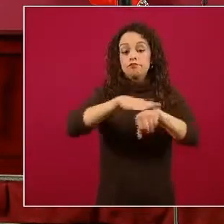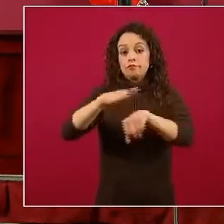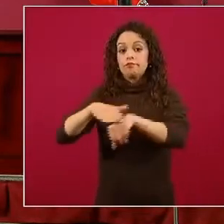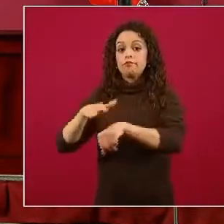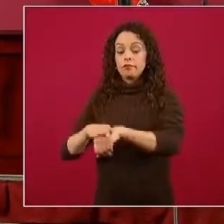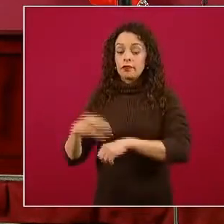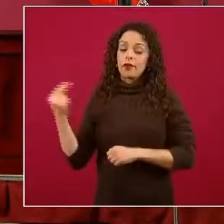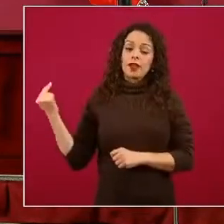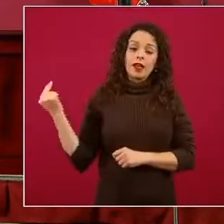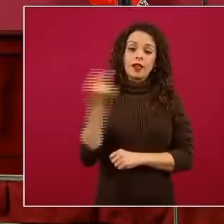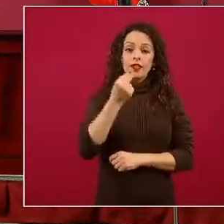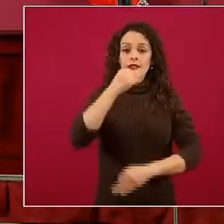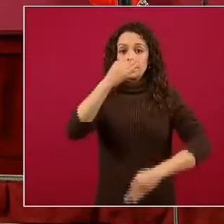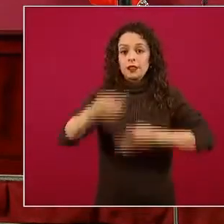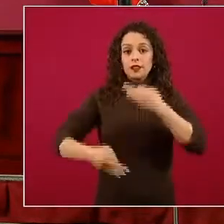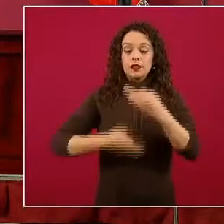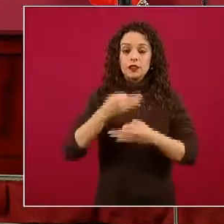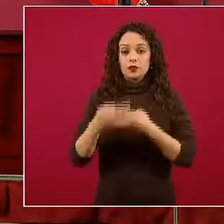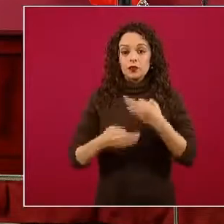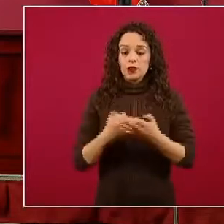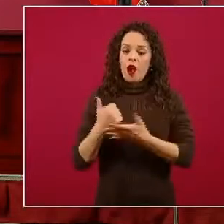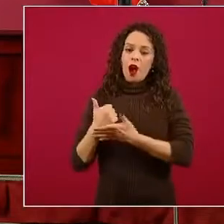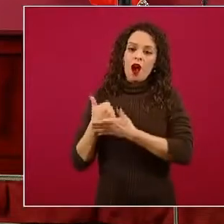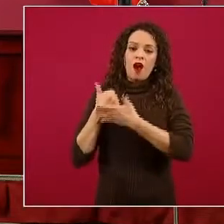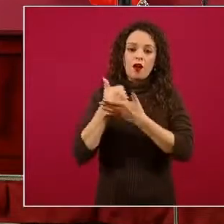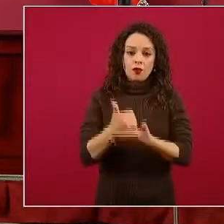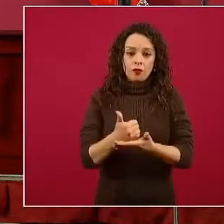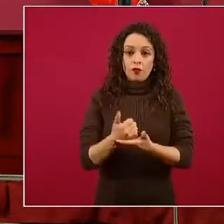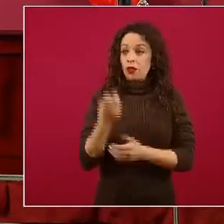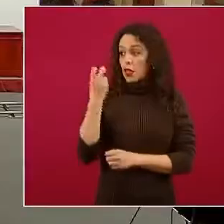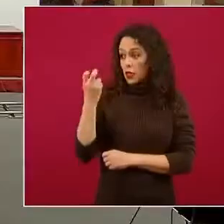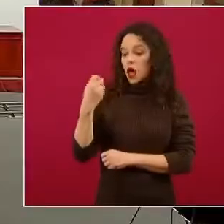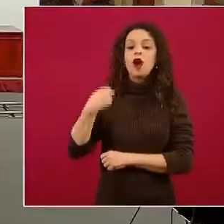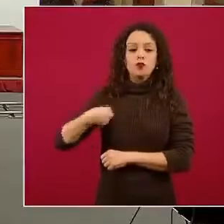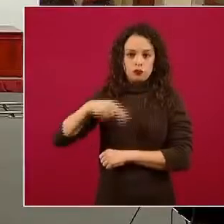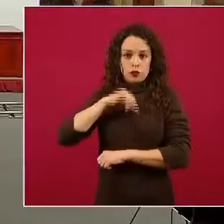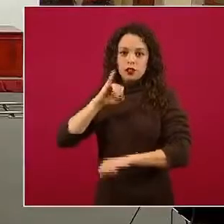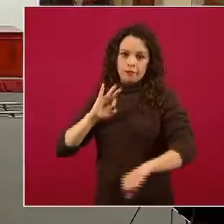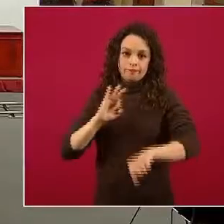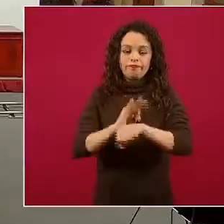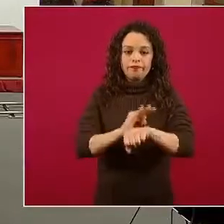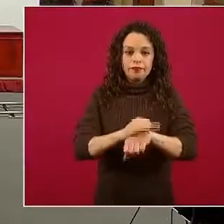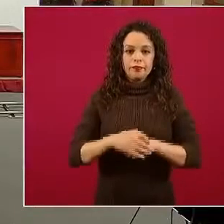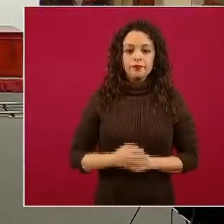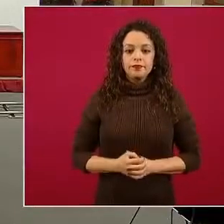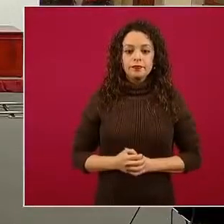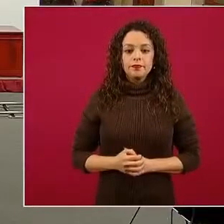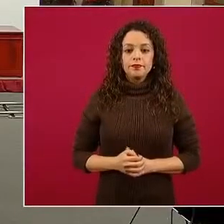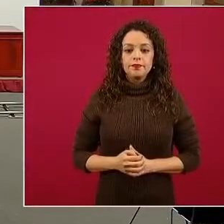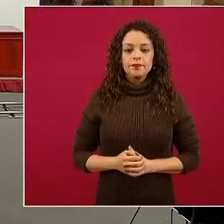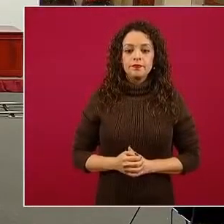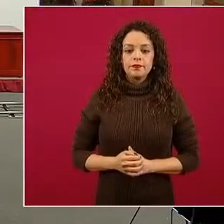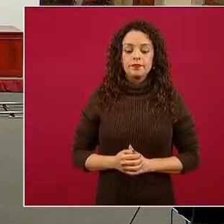necesitamos cooperar todas y todos. Respaldamos este señalamiento. La siguiente, por favor.